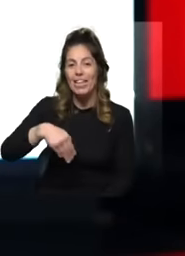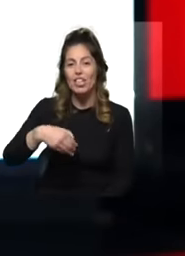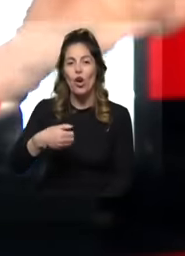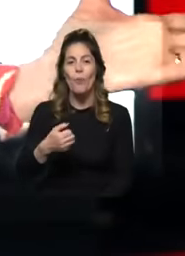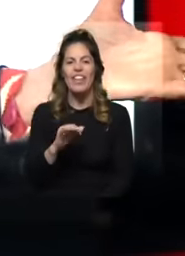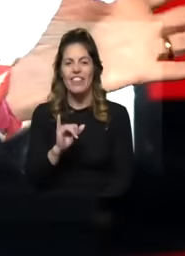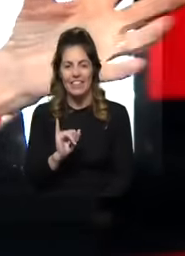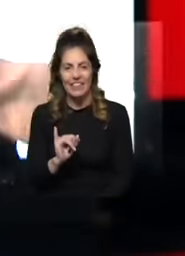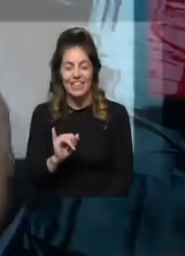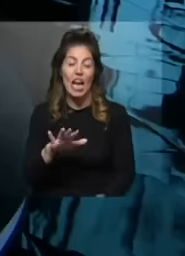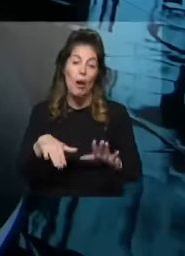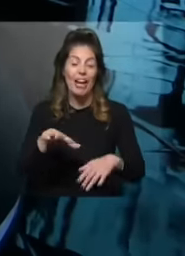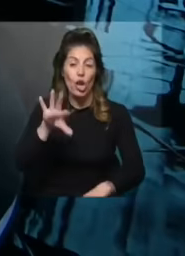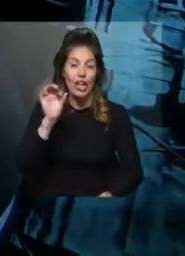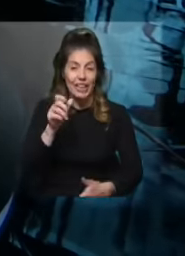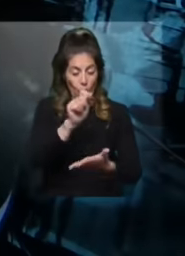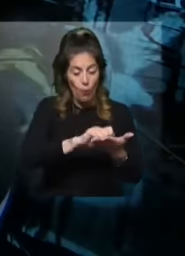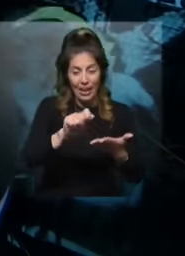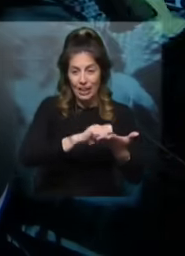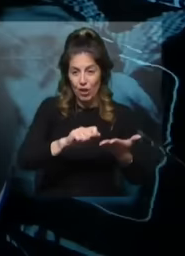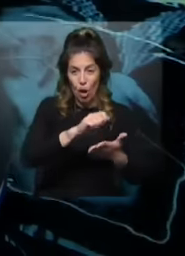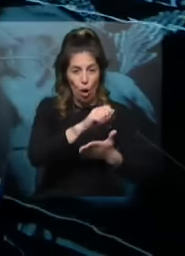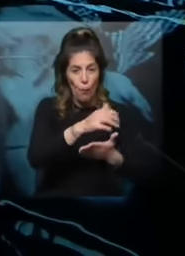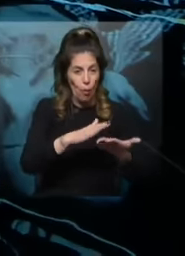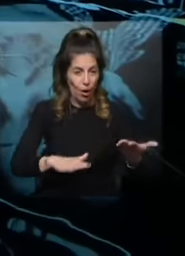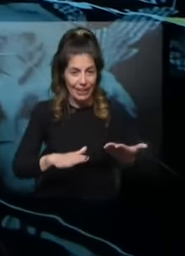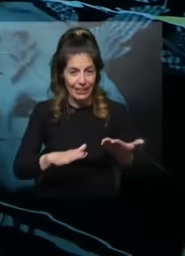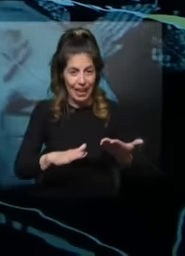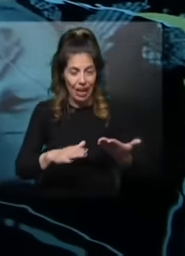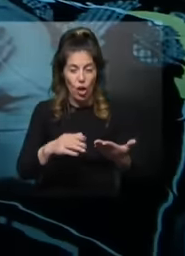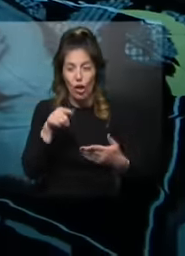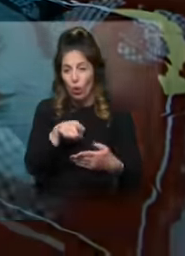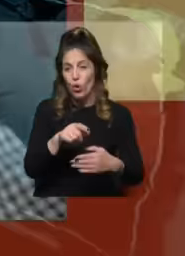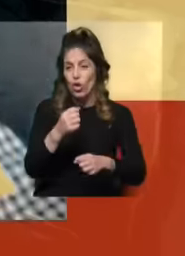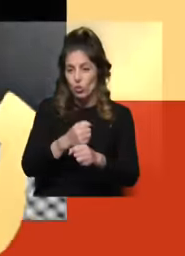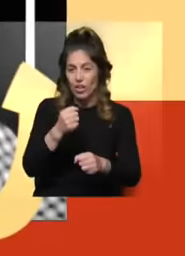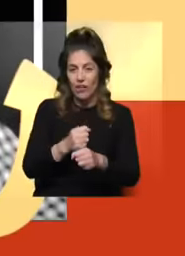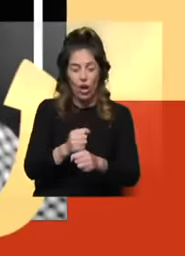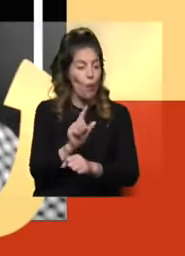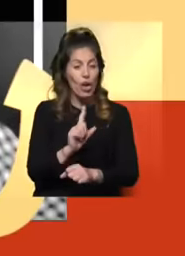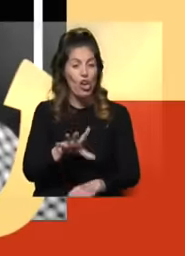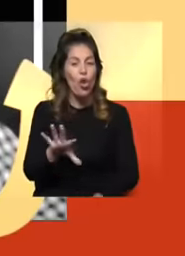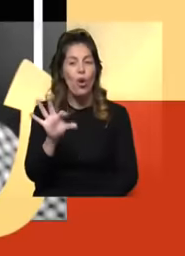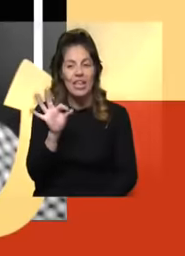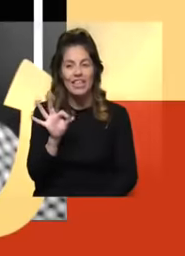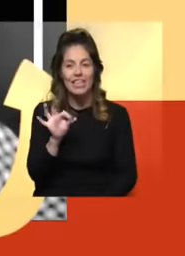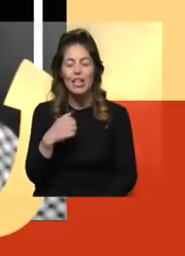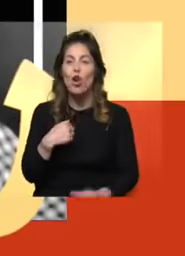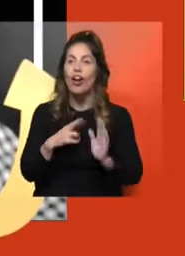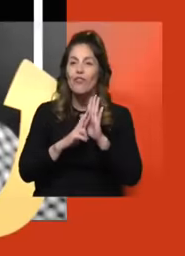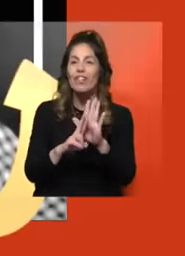que lo elegí como escritor, como que me hubiera influenciado como escritor con alguna de sus obras. No, Mario es referente